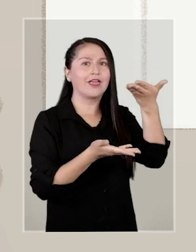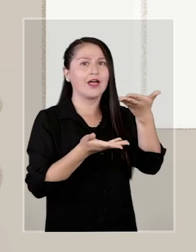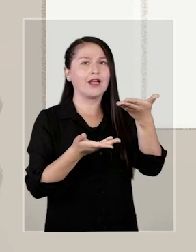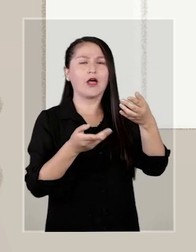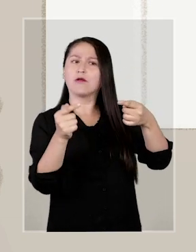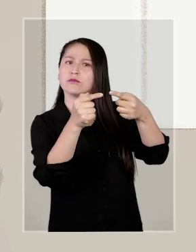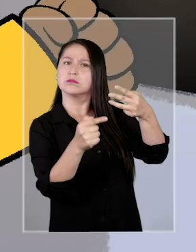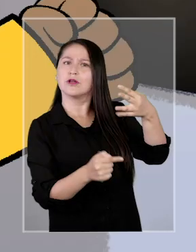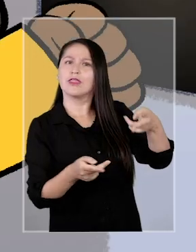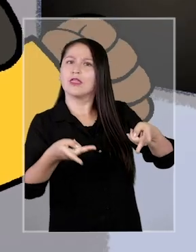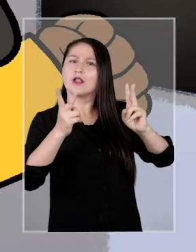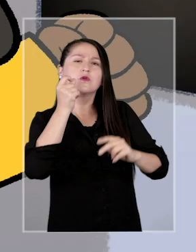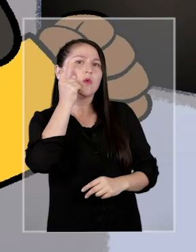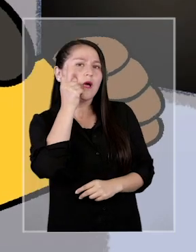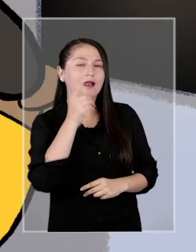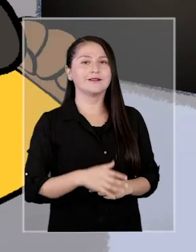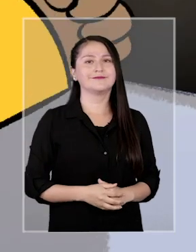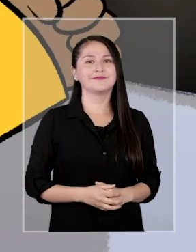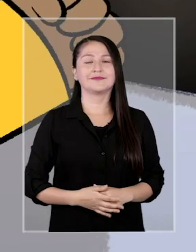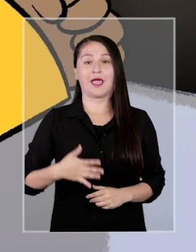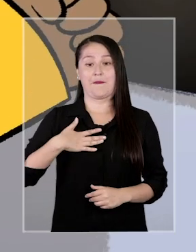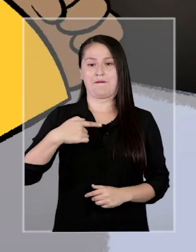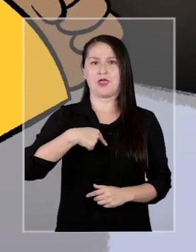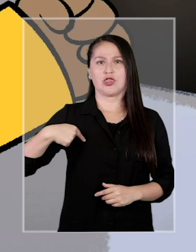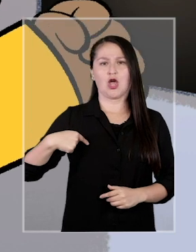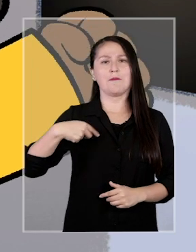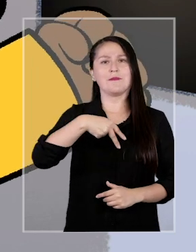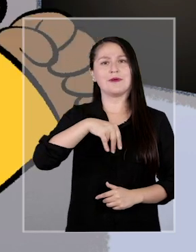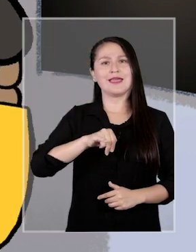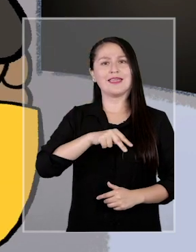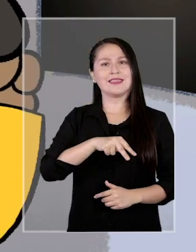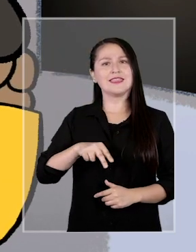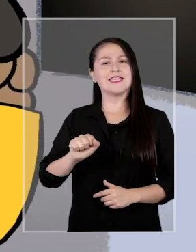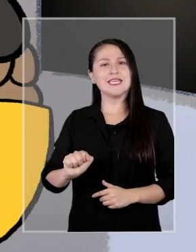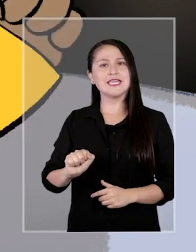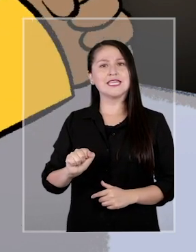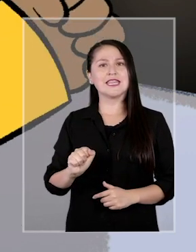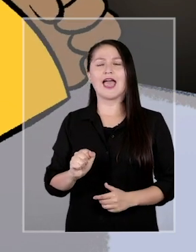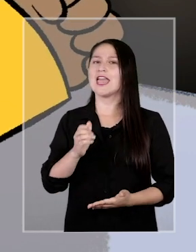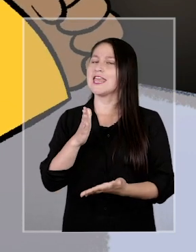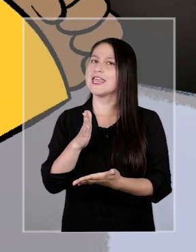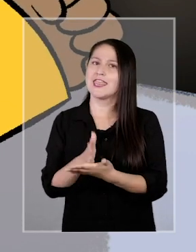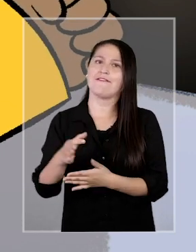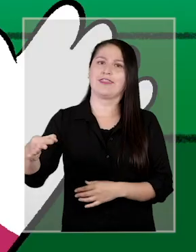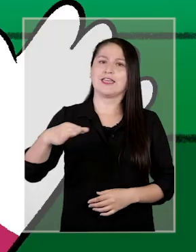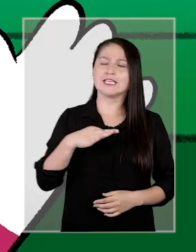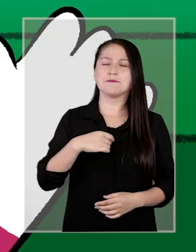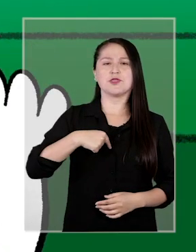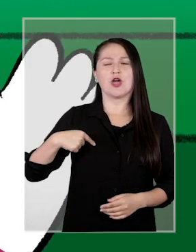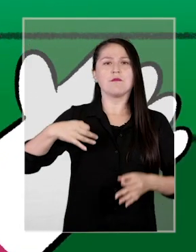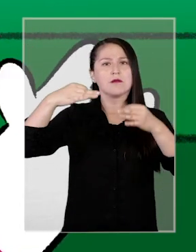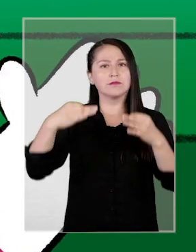otros derechos conocen? A que me llamo Nina y todos deben decirme así. ¡Sí que sí!